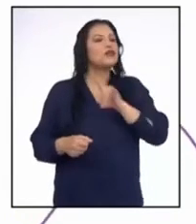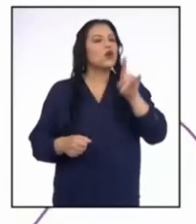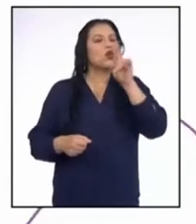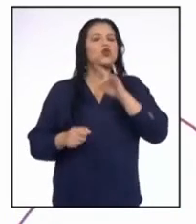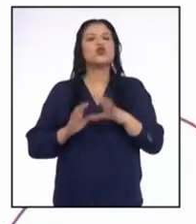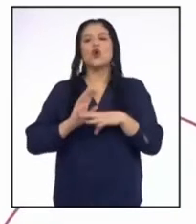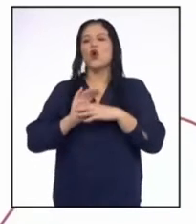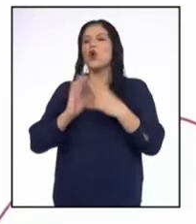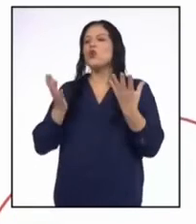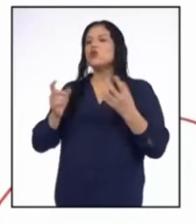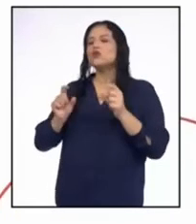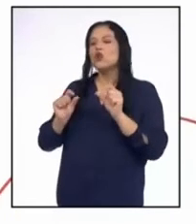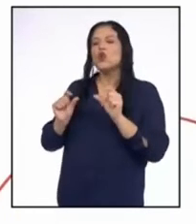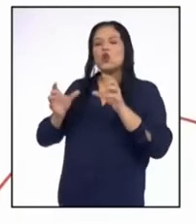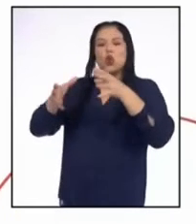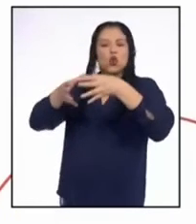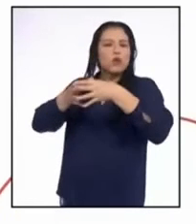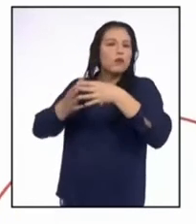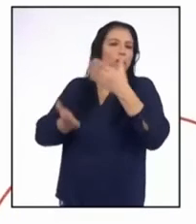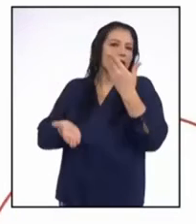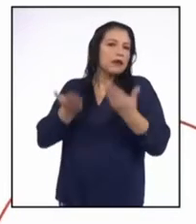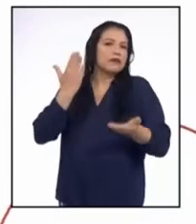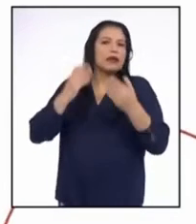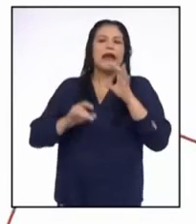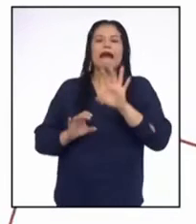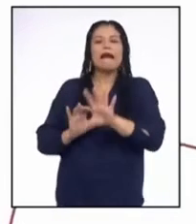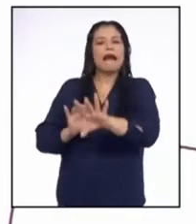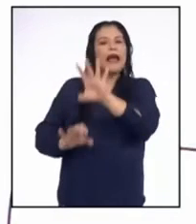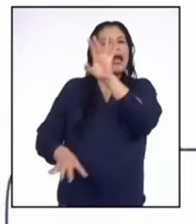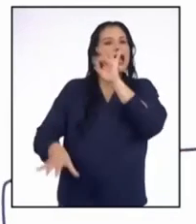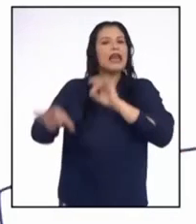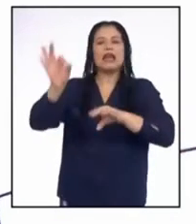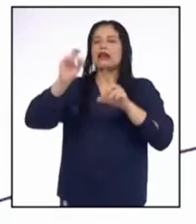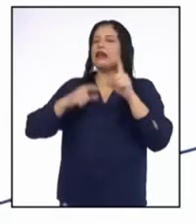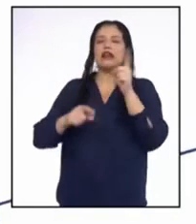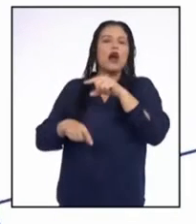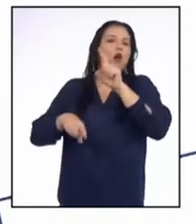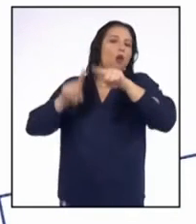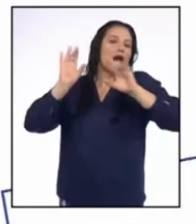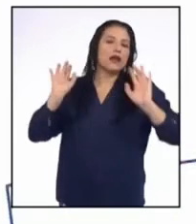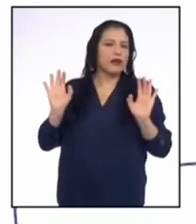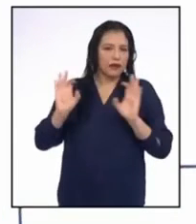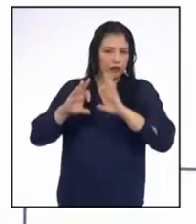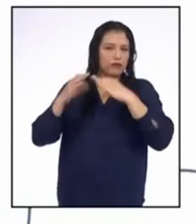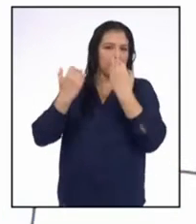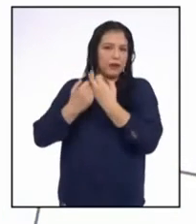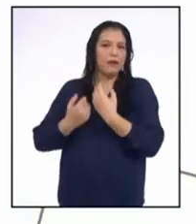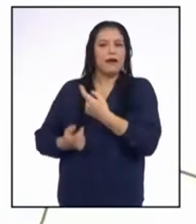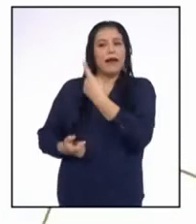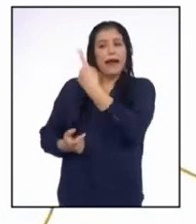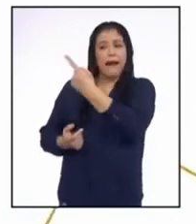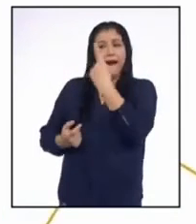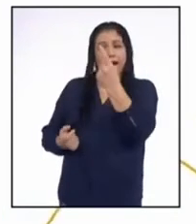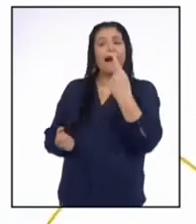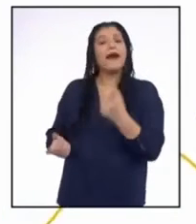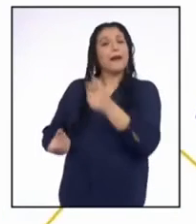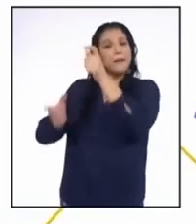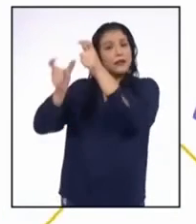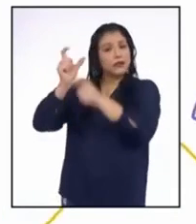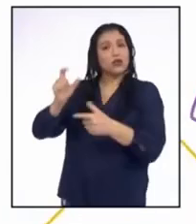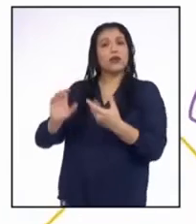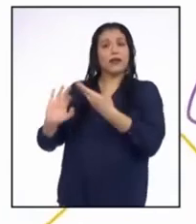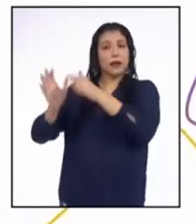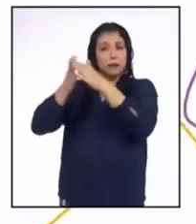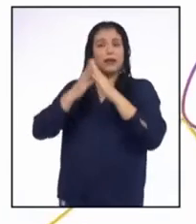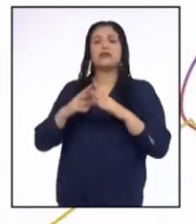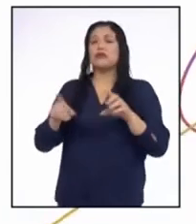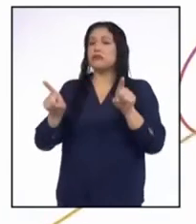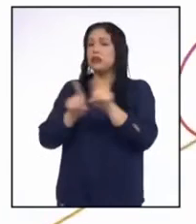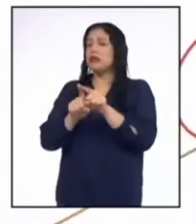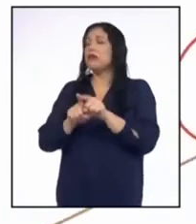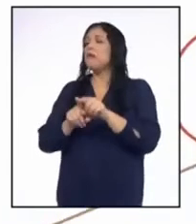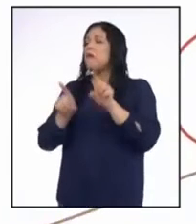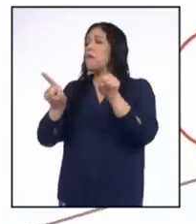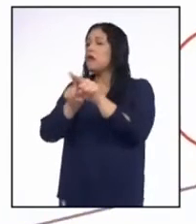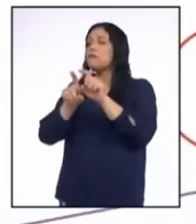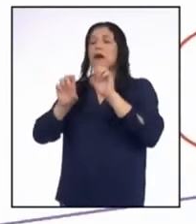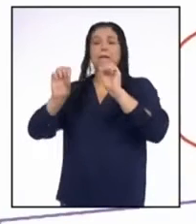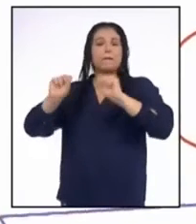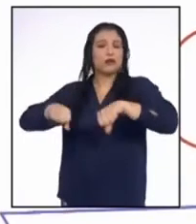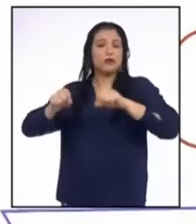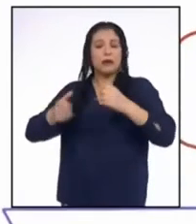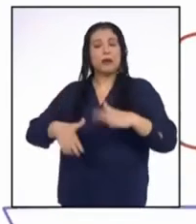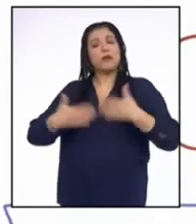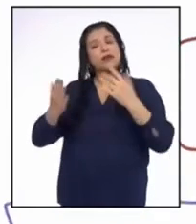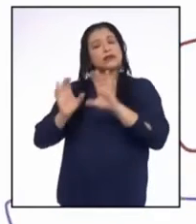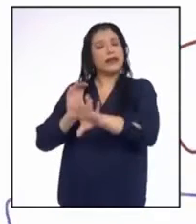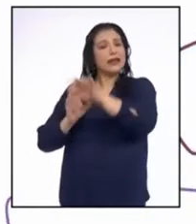muestreo probabilístico que consiste en elegir la muestra al azar, pues cada individuo de la población tiene la misma probabilidad de ser elegido